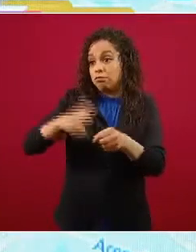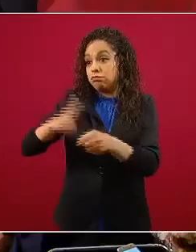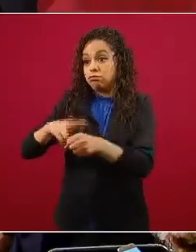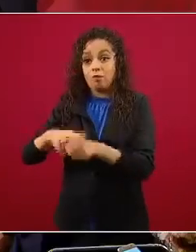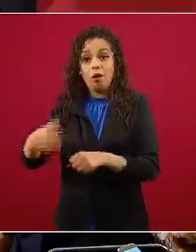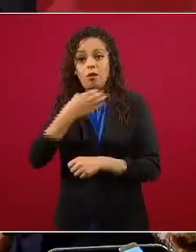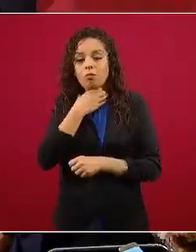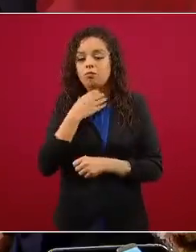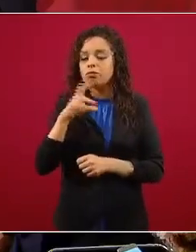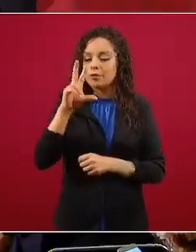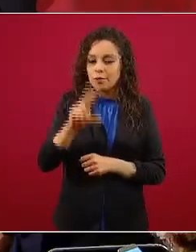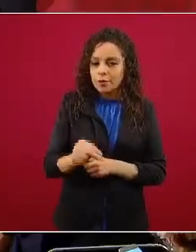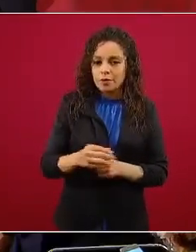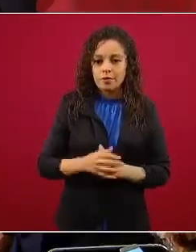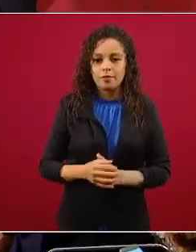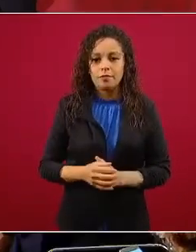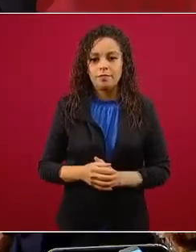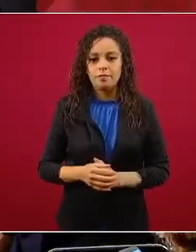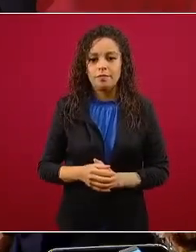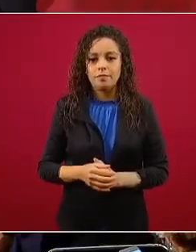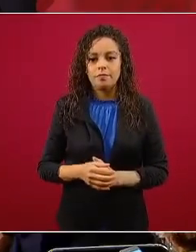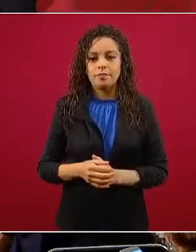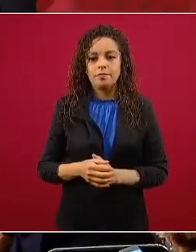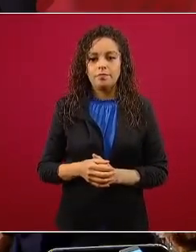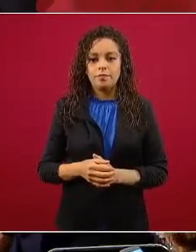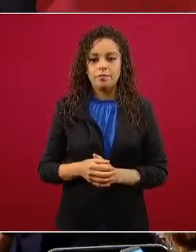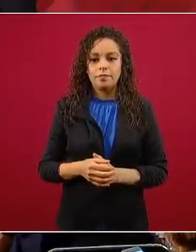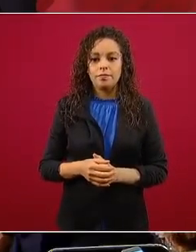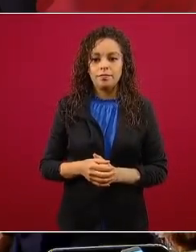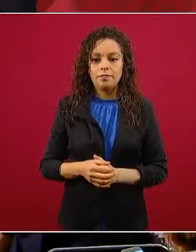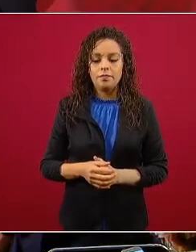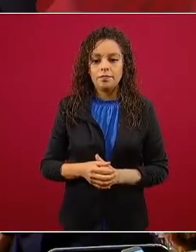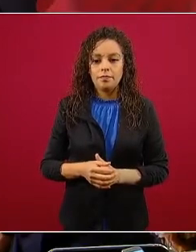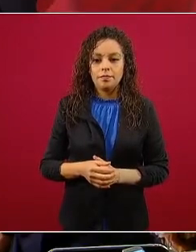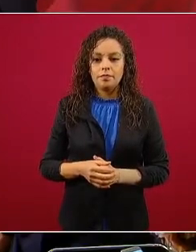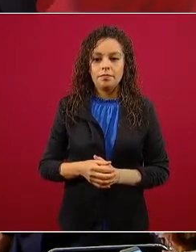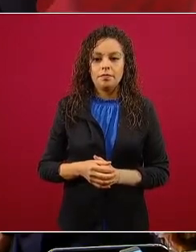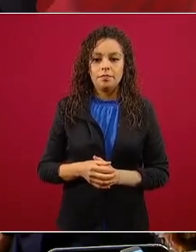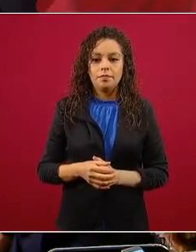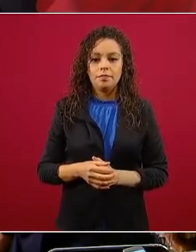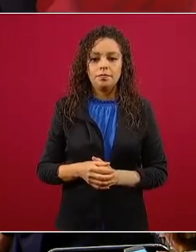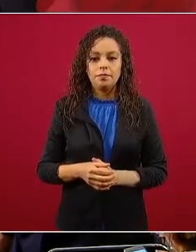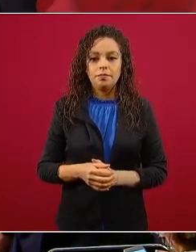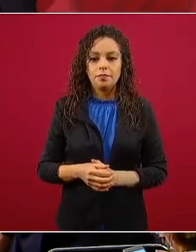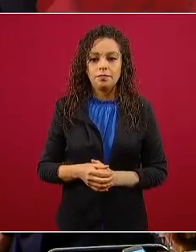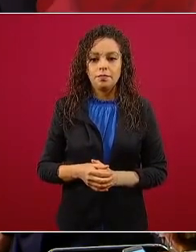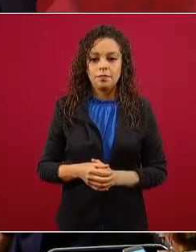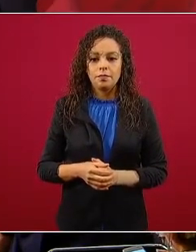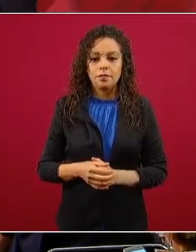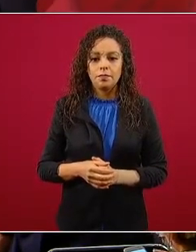nos vamos, ya si quieren verlo de manera panorámica, hacemos un zoom hacia afuera.